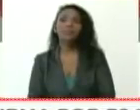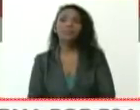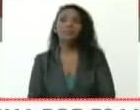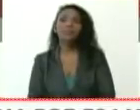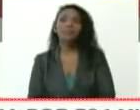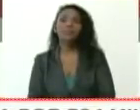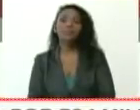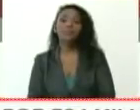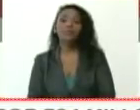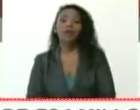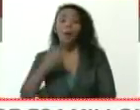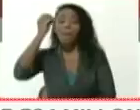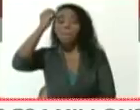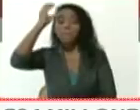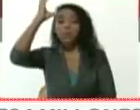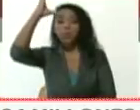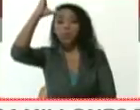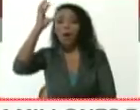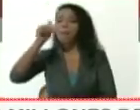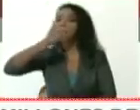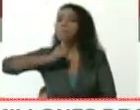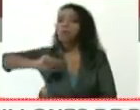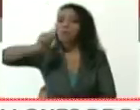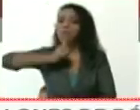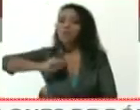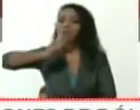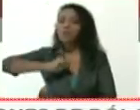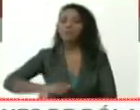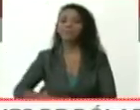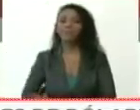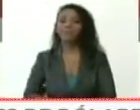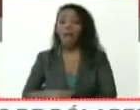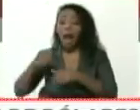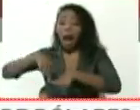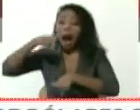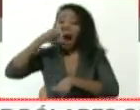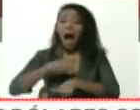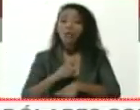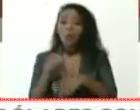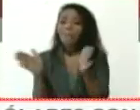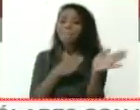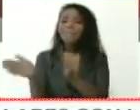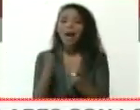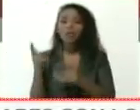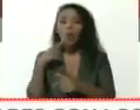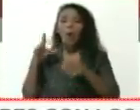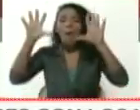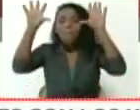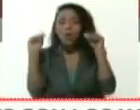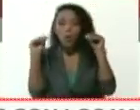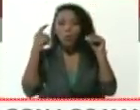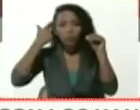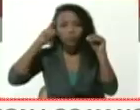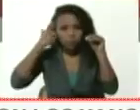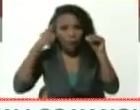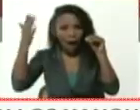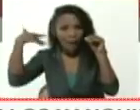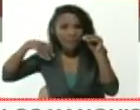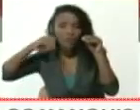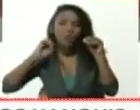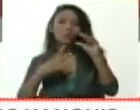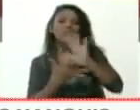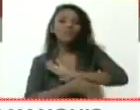Por su capacidad de resistencia. Miren, este año en marzo, cuando los apagones, porque además nos atacaron el sistema